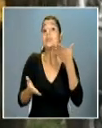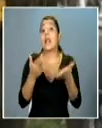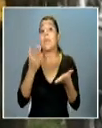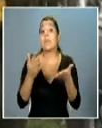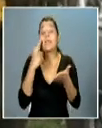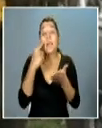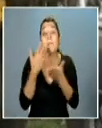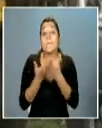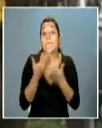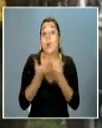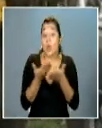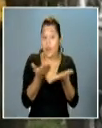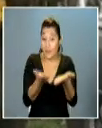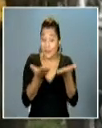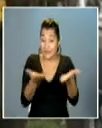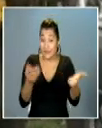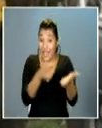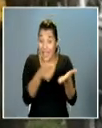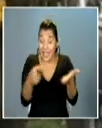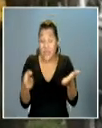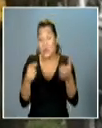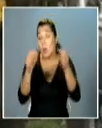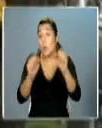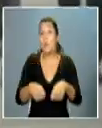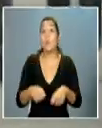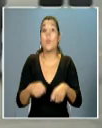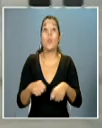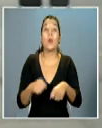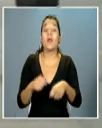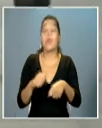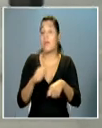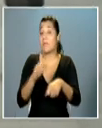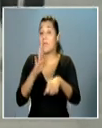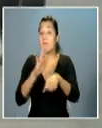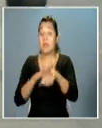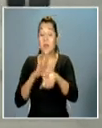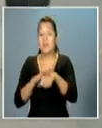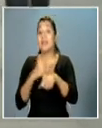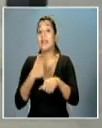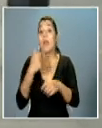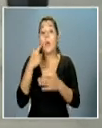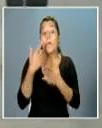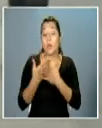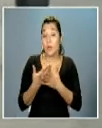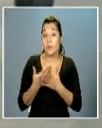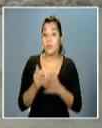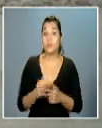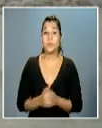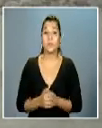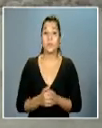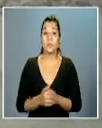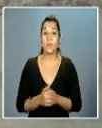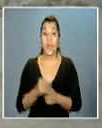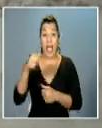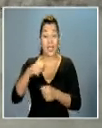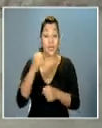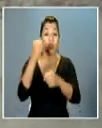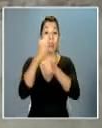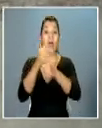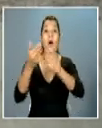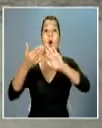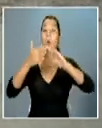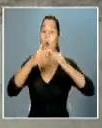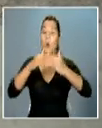elementos de prueba, sean los que hubiesen determinado que era la condición, es decir, dejarlo en libertad. Aquí es un trabajo comunal,